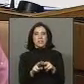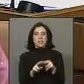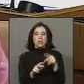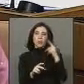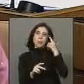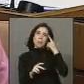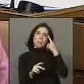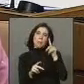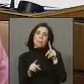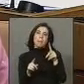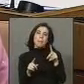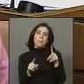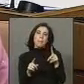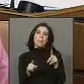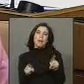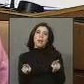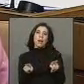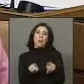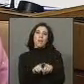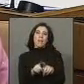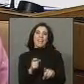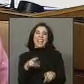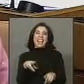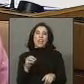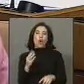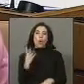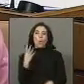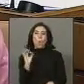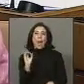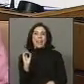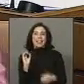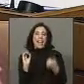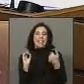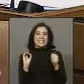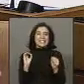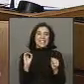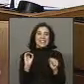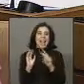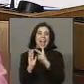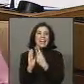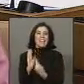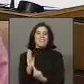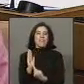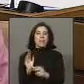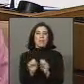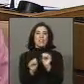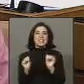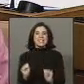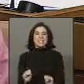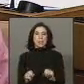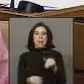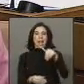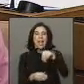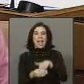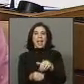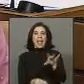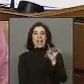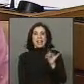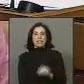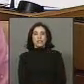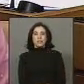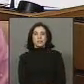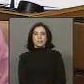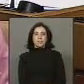para la equidad de género 40-60 en la reforma del sistema electoral.